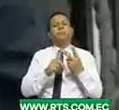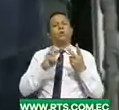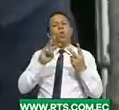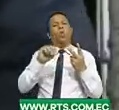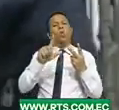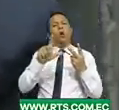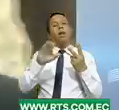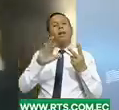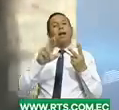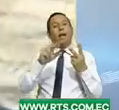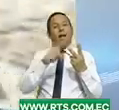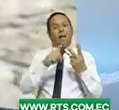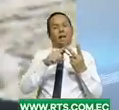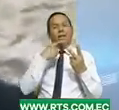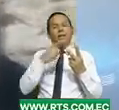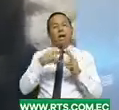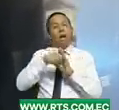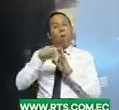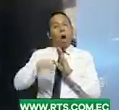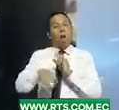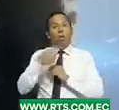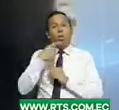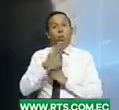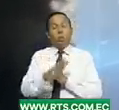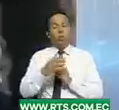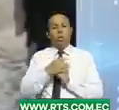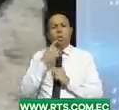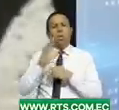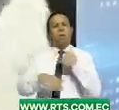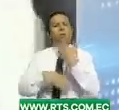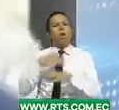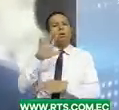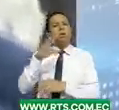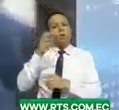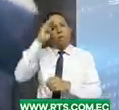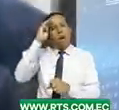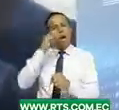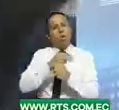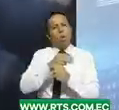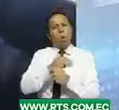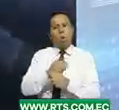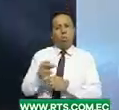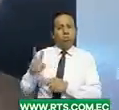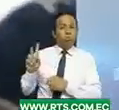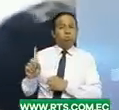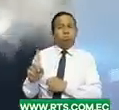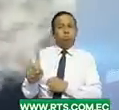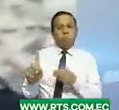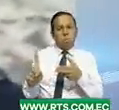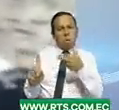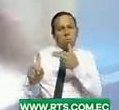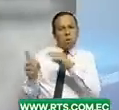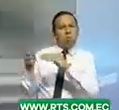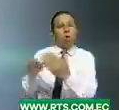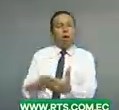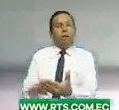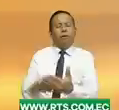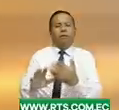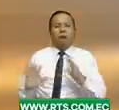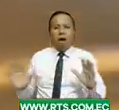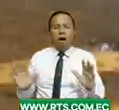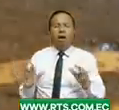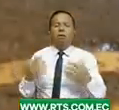fue asesinado el 5 de mayo en las afueras de un hotel en Guayaquil. Ese mismo día, atacaron con